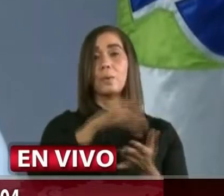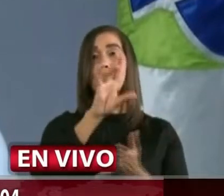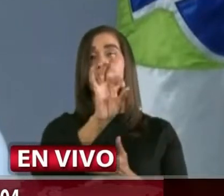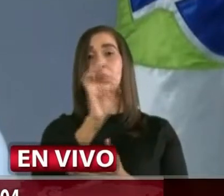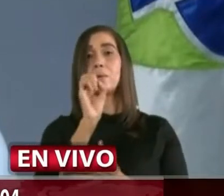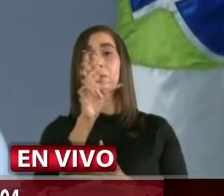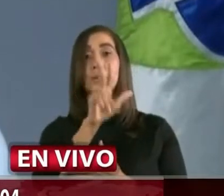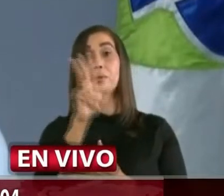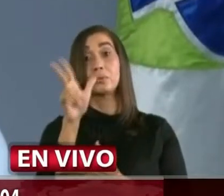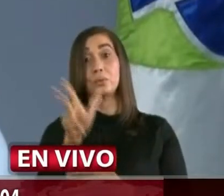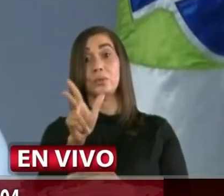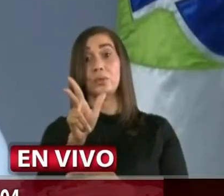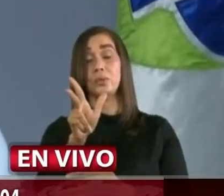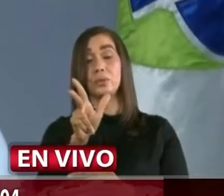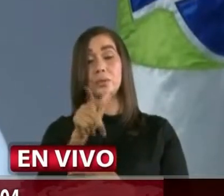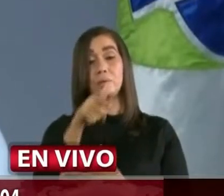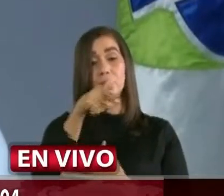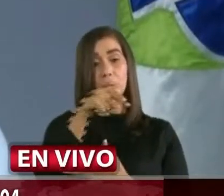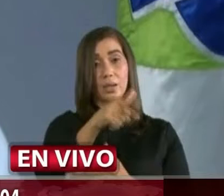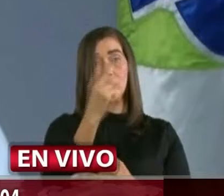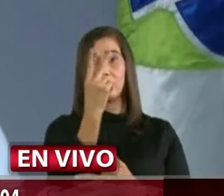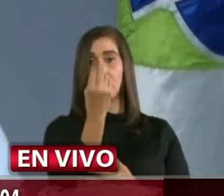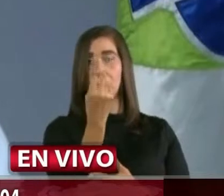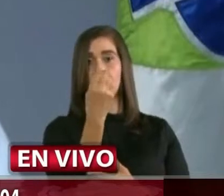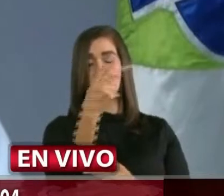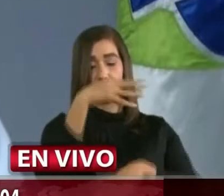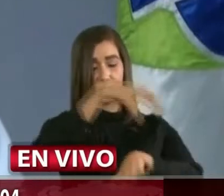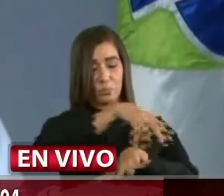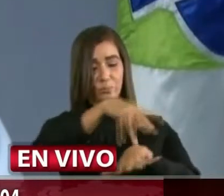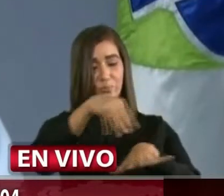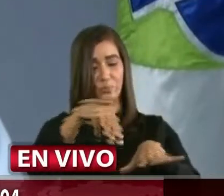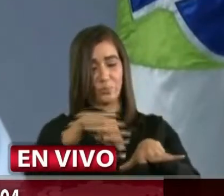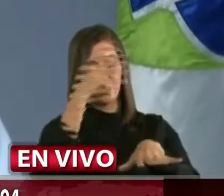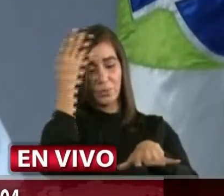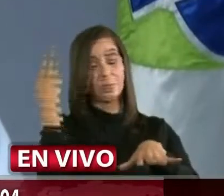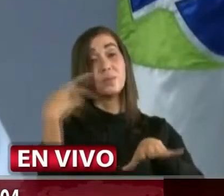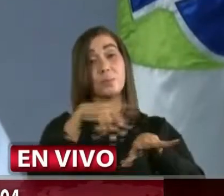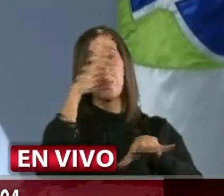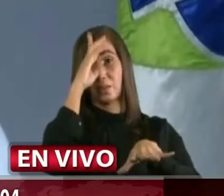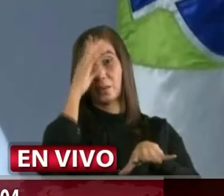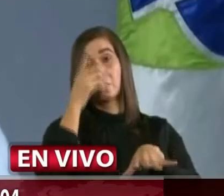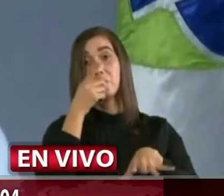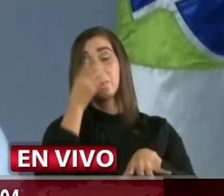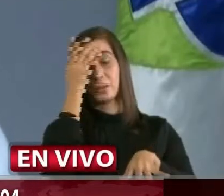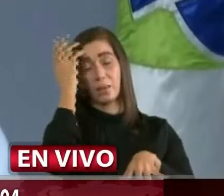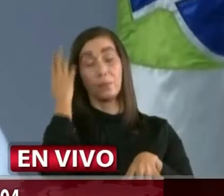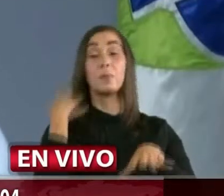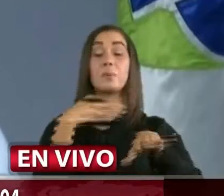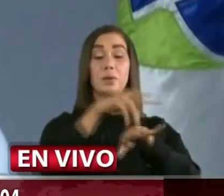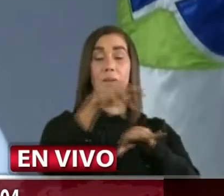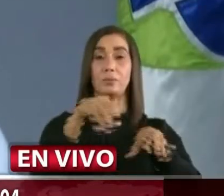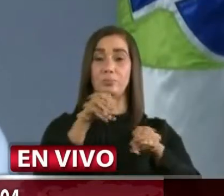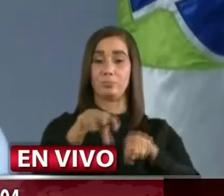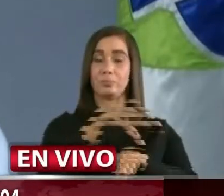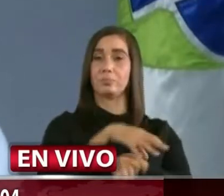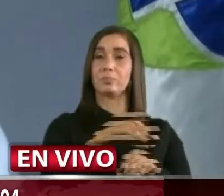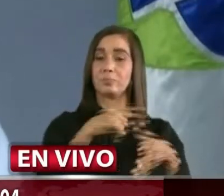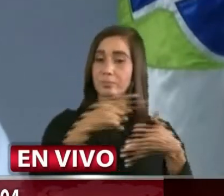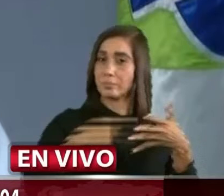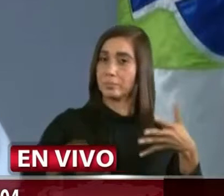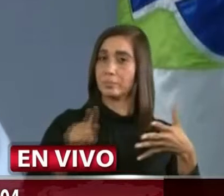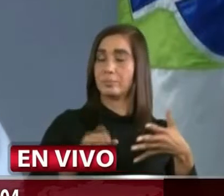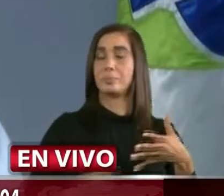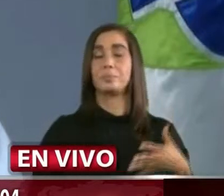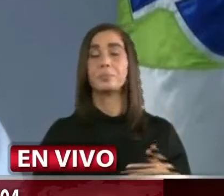9.933 casos, se encuentran en 12 municipios del país, distribuidos de la siguiente